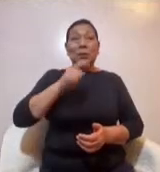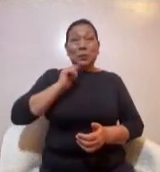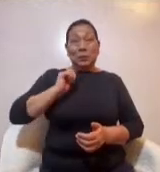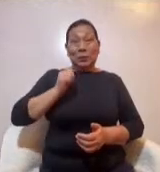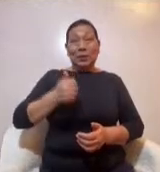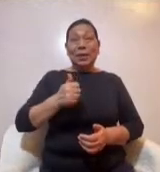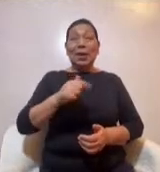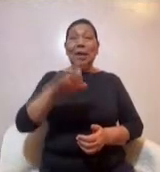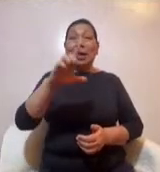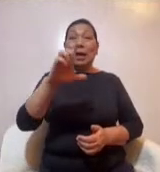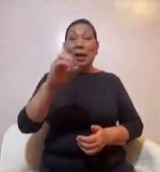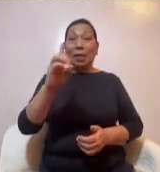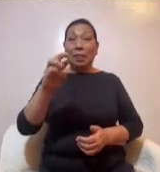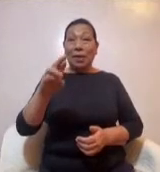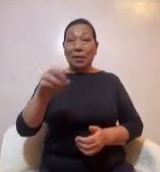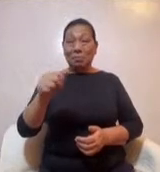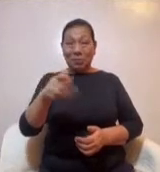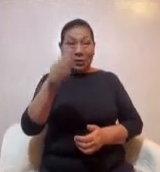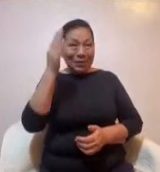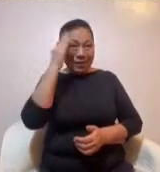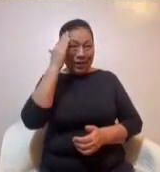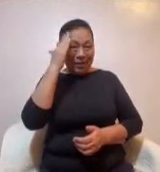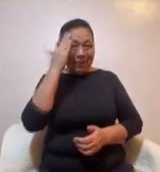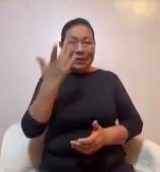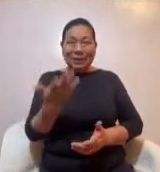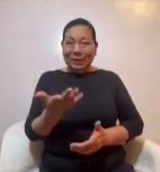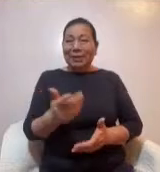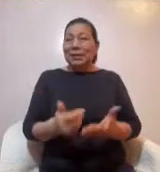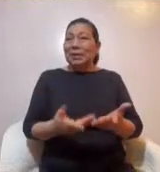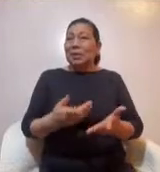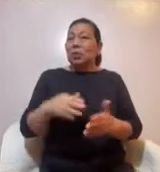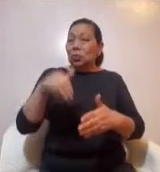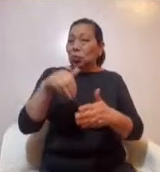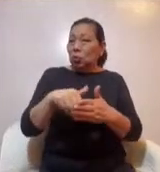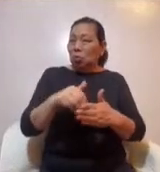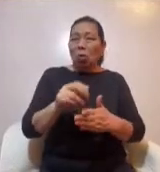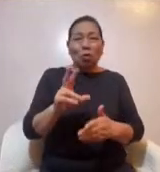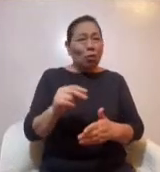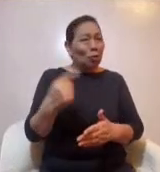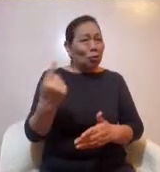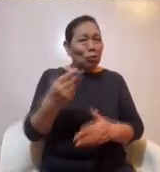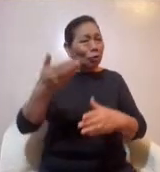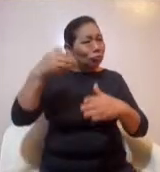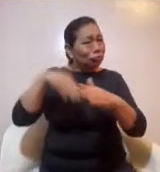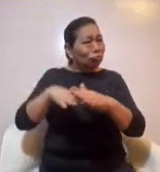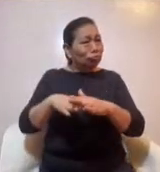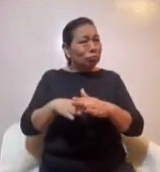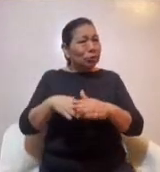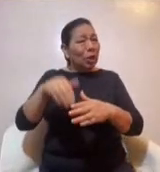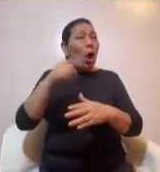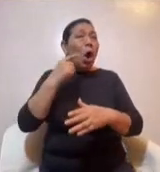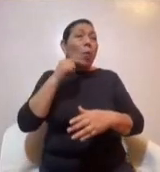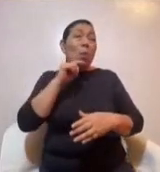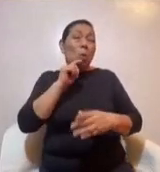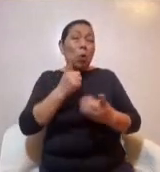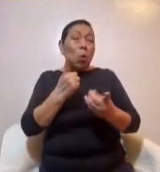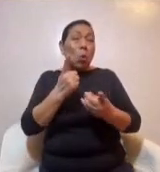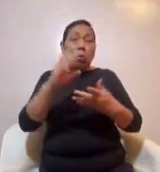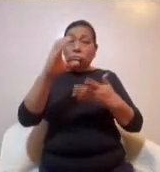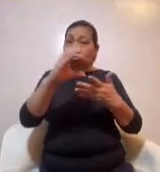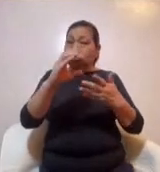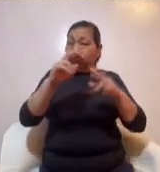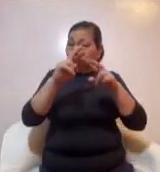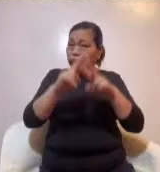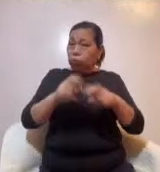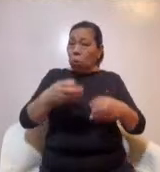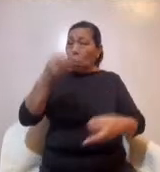magistrada Ledesma, como usted muy bien ha señalado en su fundamento de voto, no solo incorpora el género como